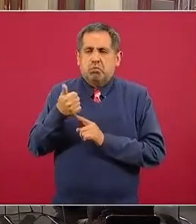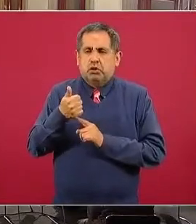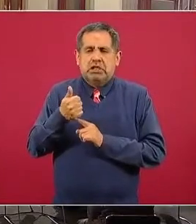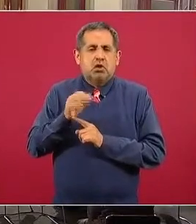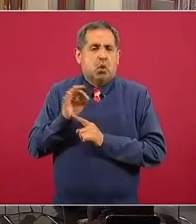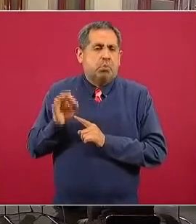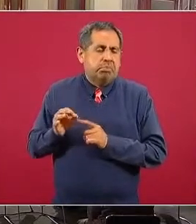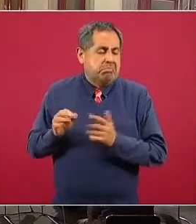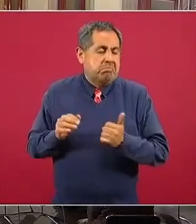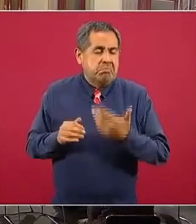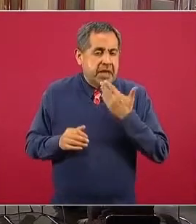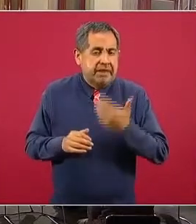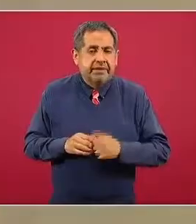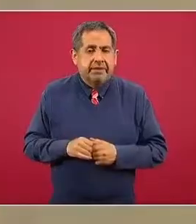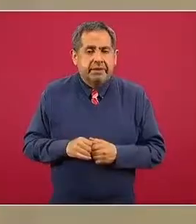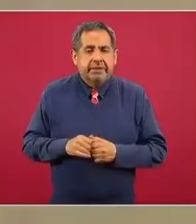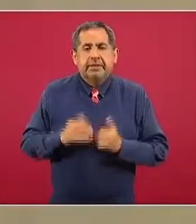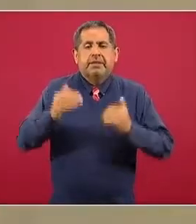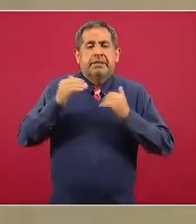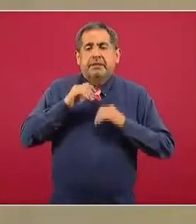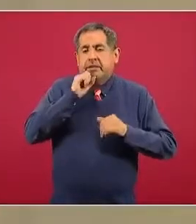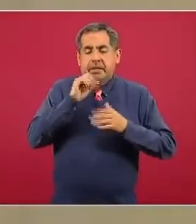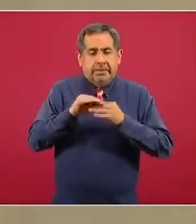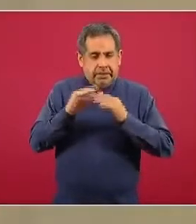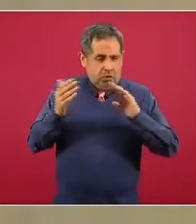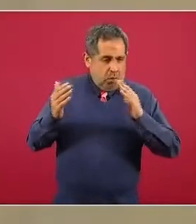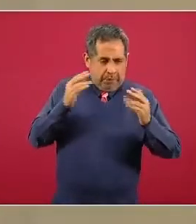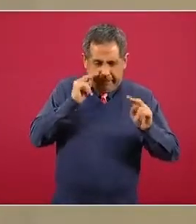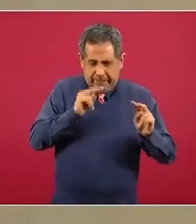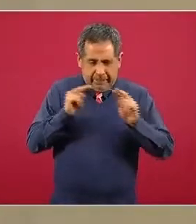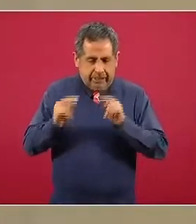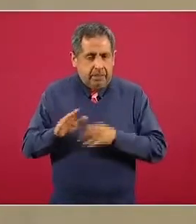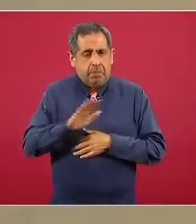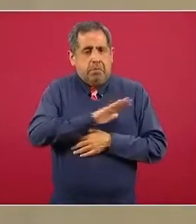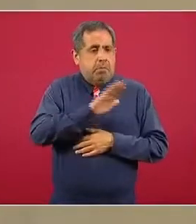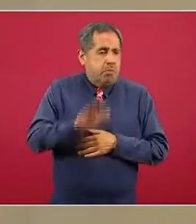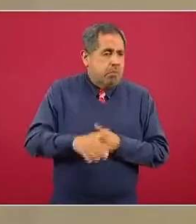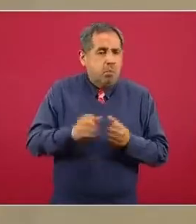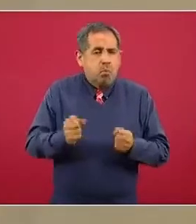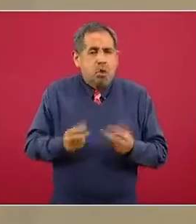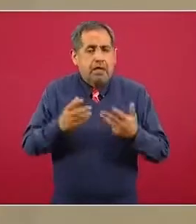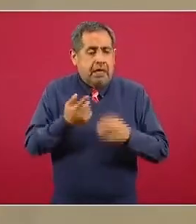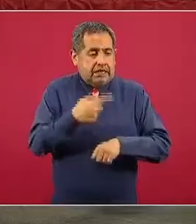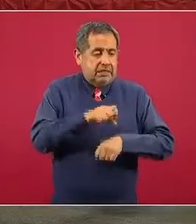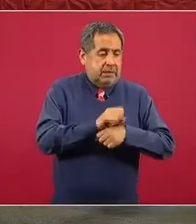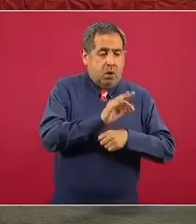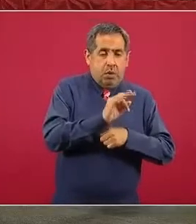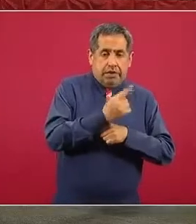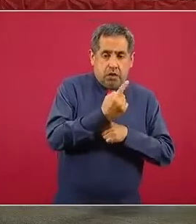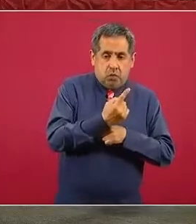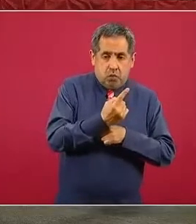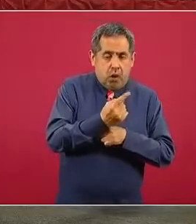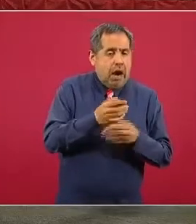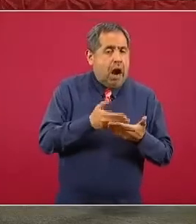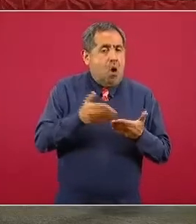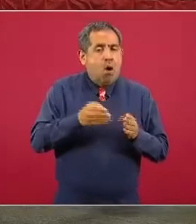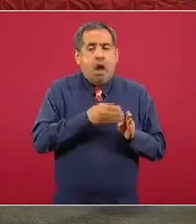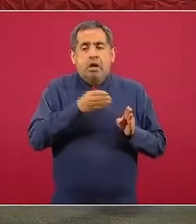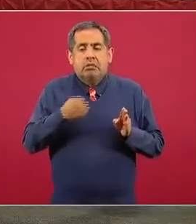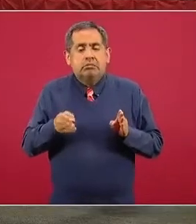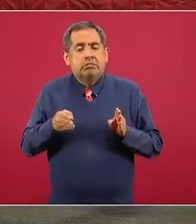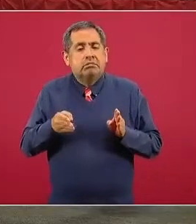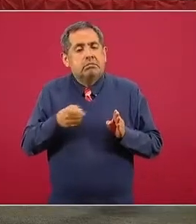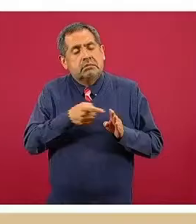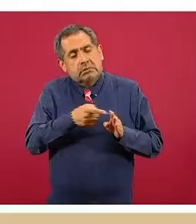esta disminución. Y seguimos también comparando las defunciones ocurridas en la semana 41 en relación a